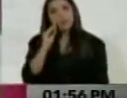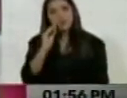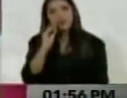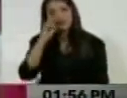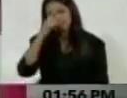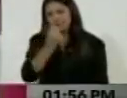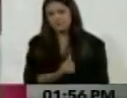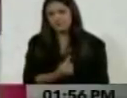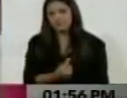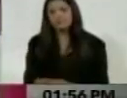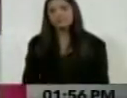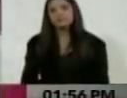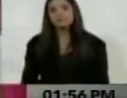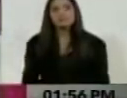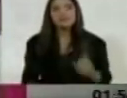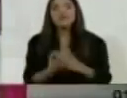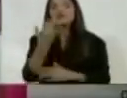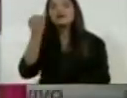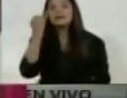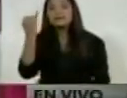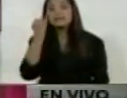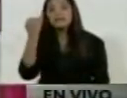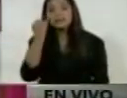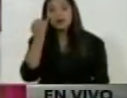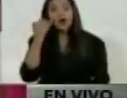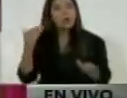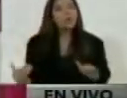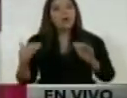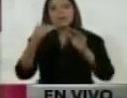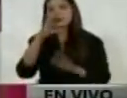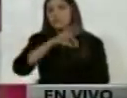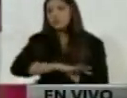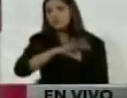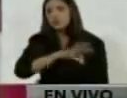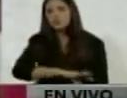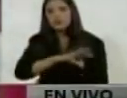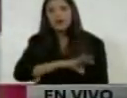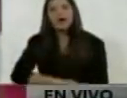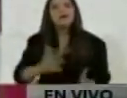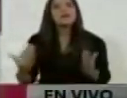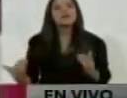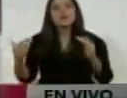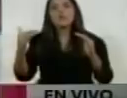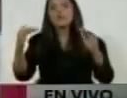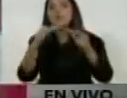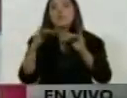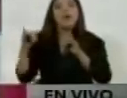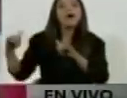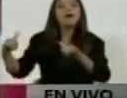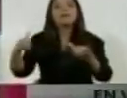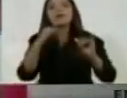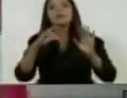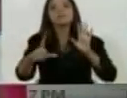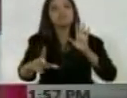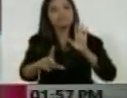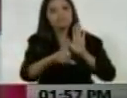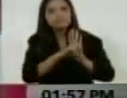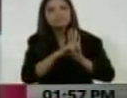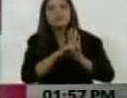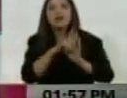El fundador de las ideas de igualitarismo social, igualdad ante la ley y ante